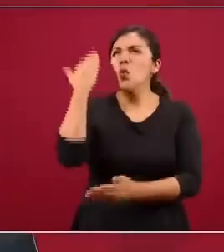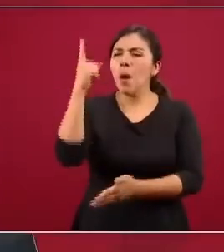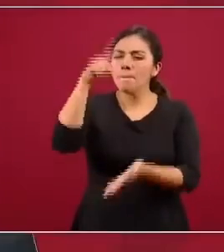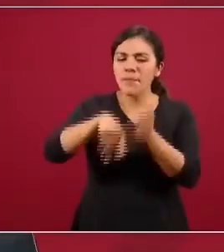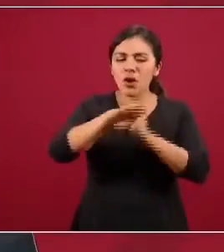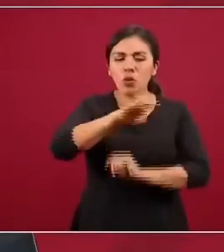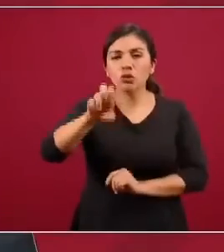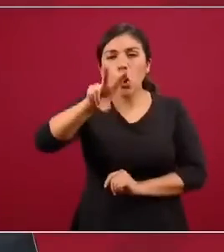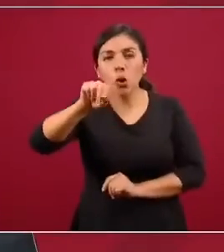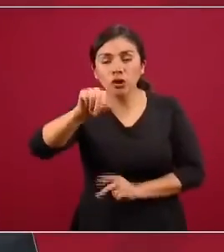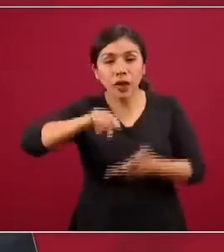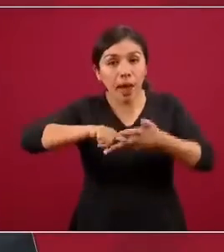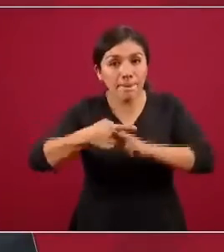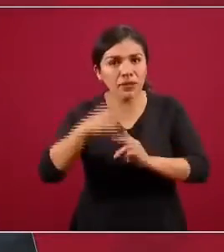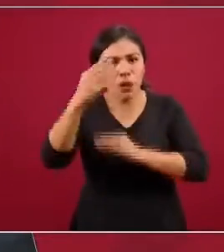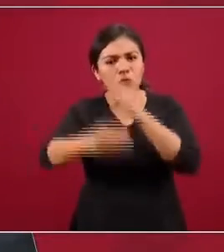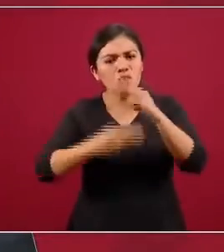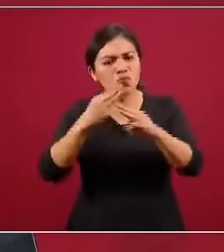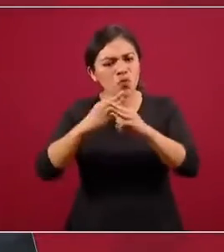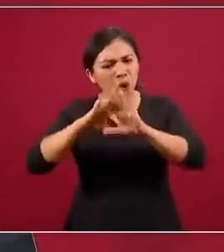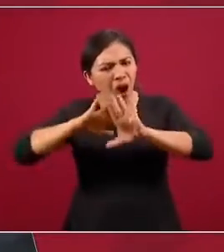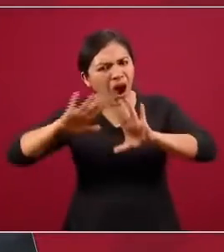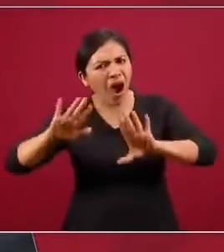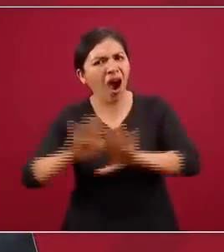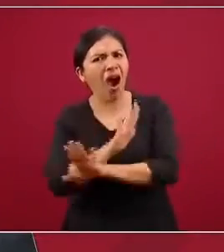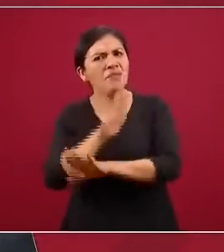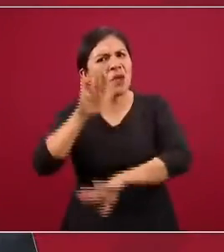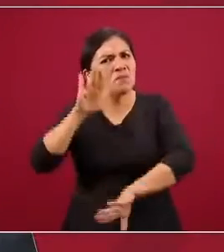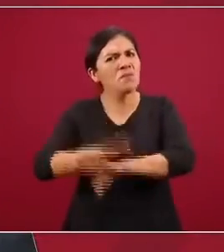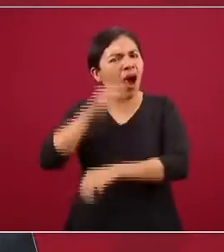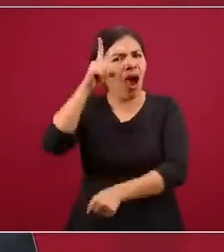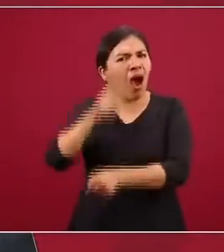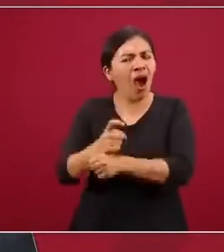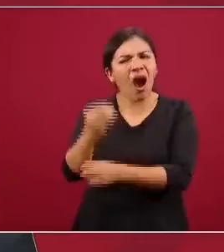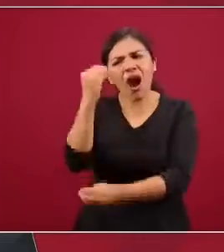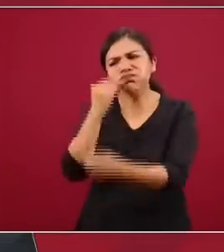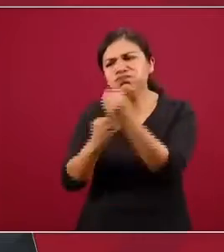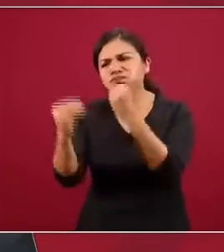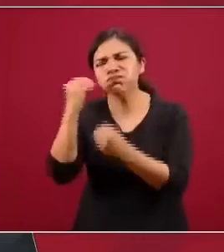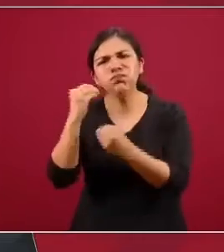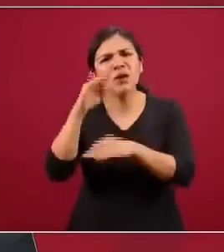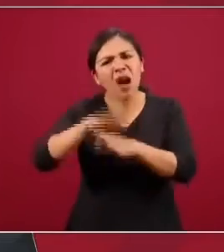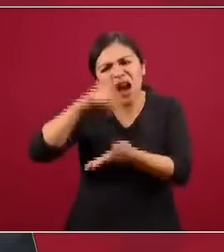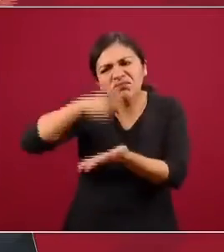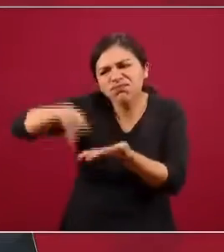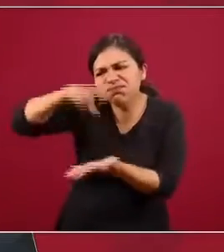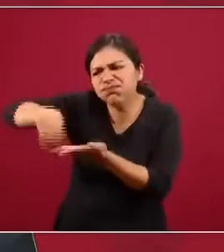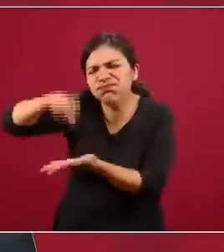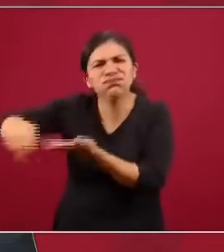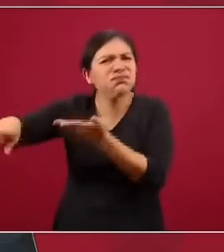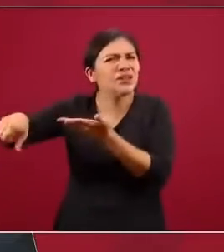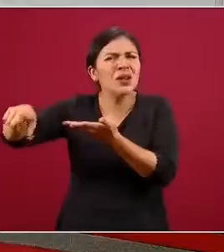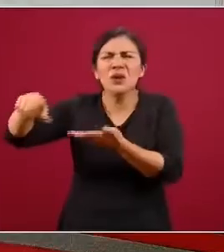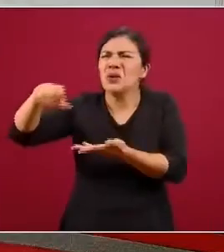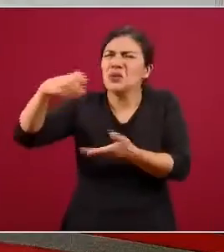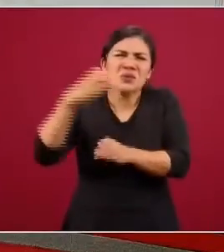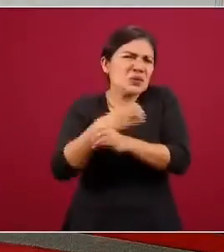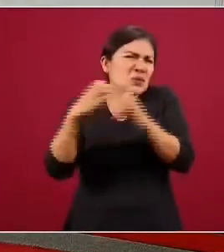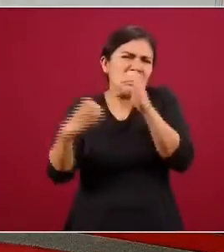80 el mundo entró en una fase de consumo acelerada, en general de